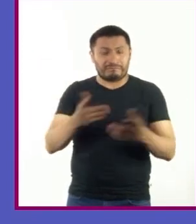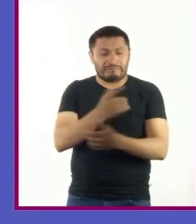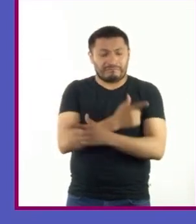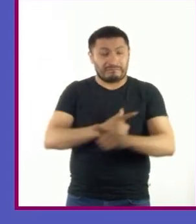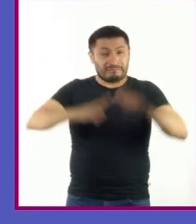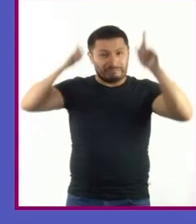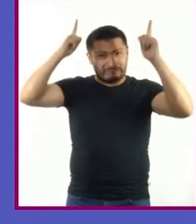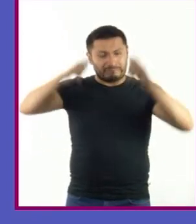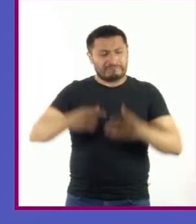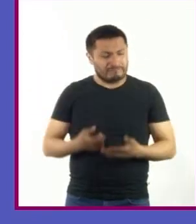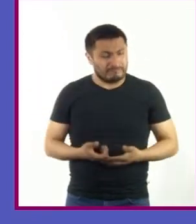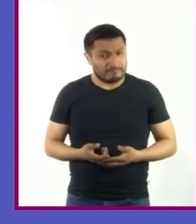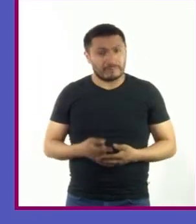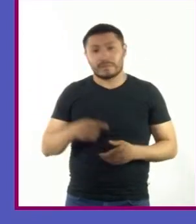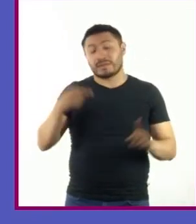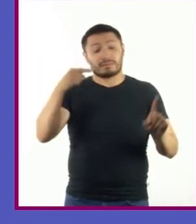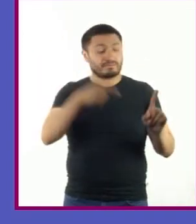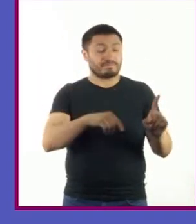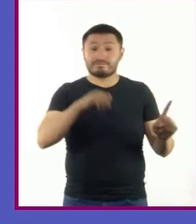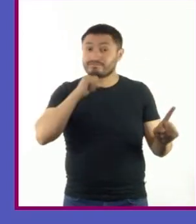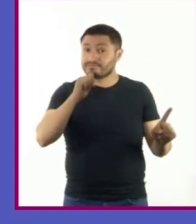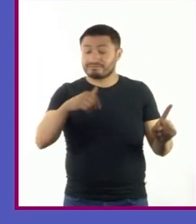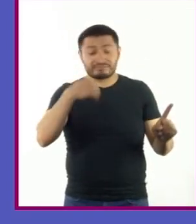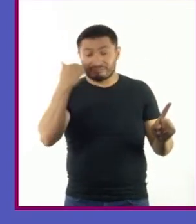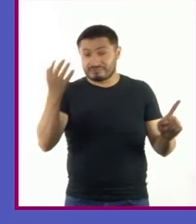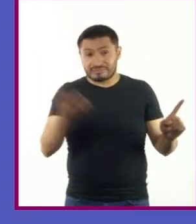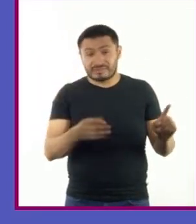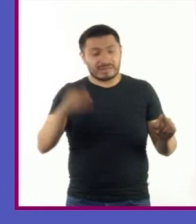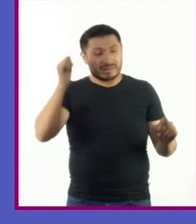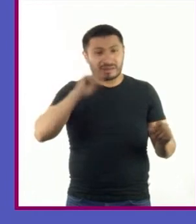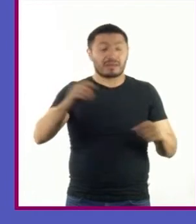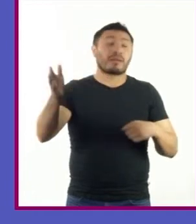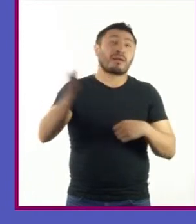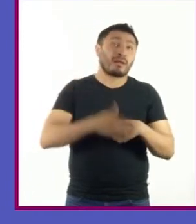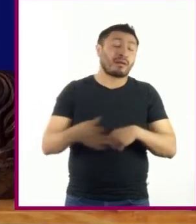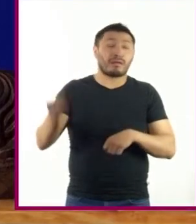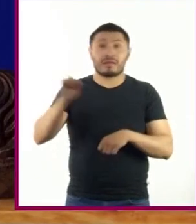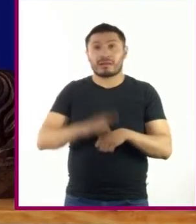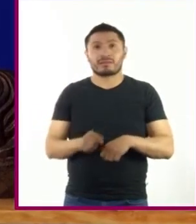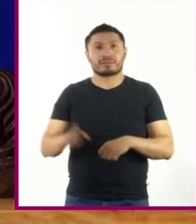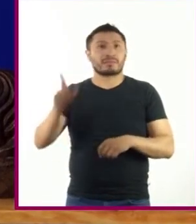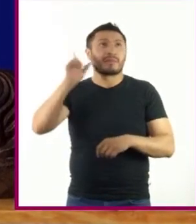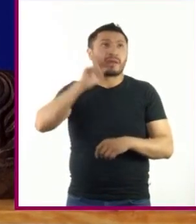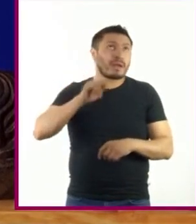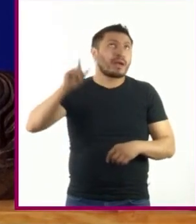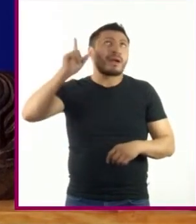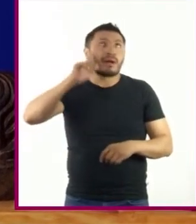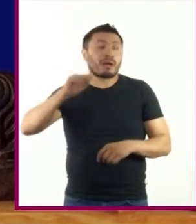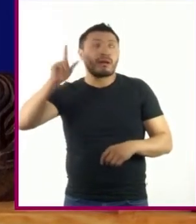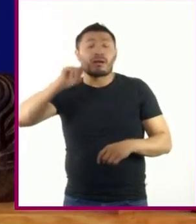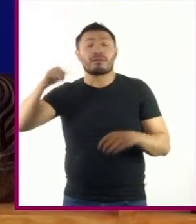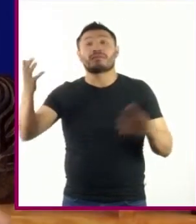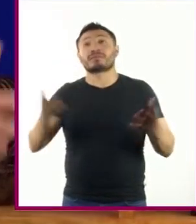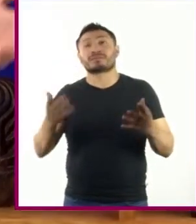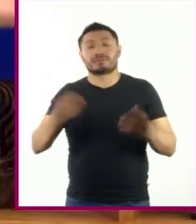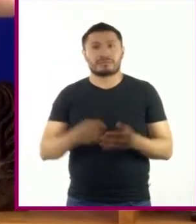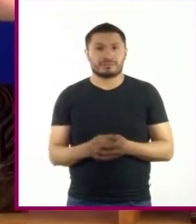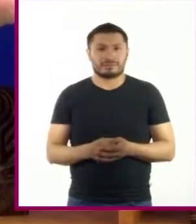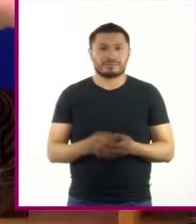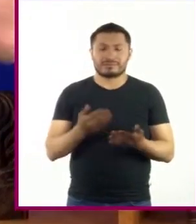nada porque dejaba todo para el siguiente día. Mañana, decía, lo haré. Ahora sí se escucha